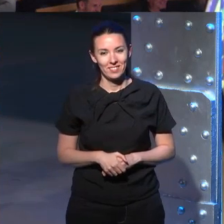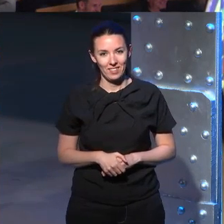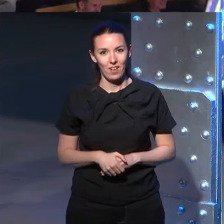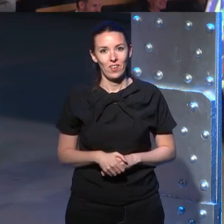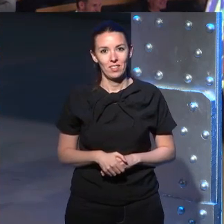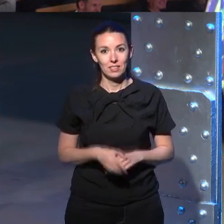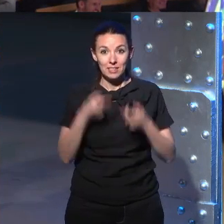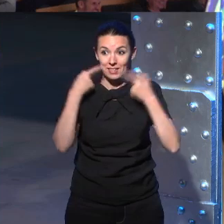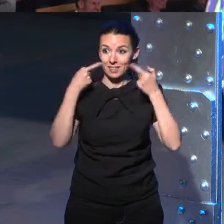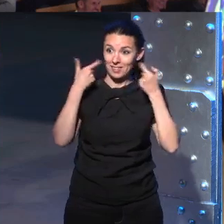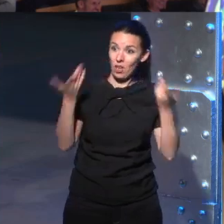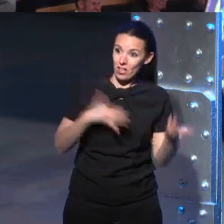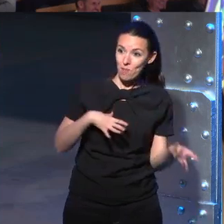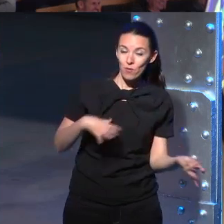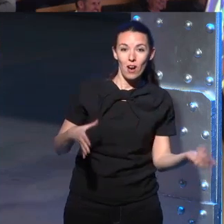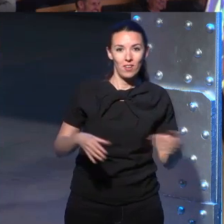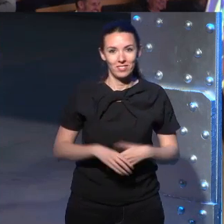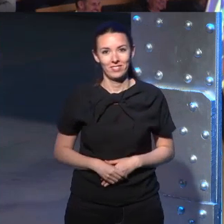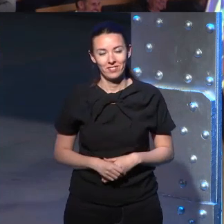Ahora. Sonrían, muchachos.